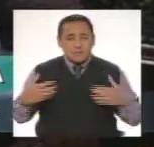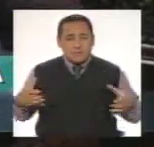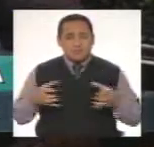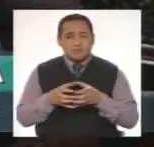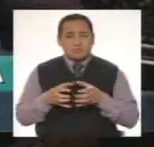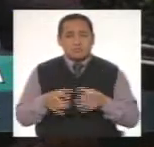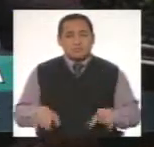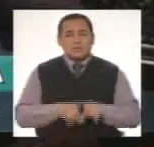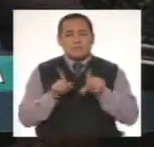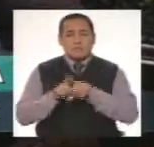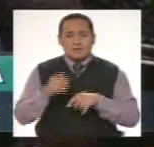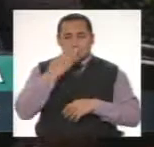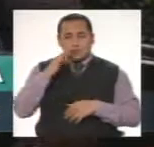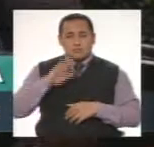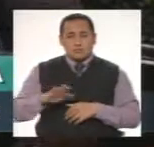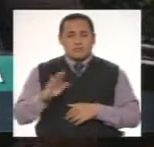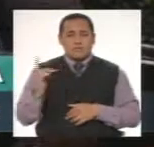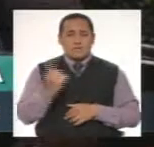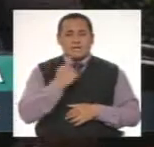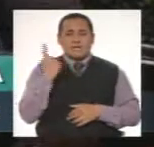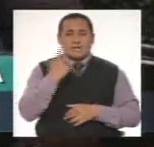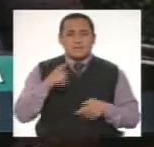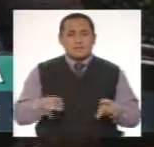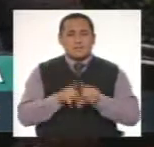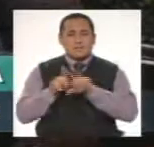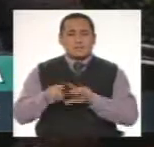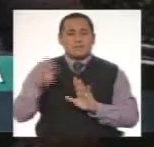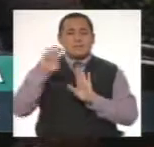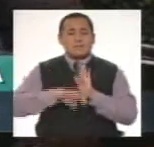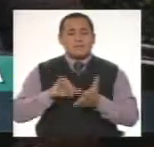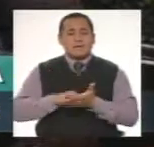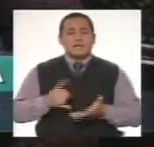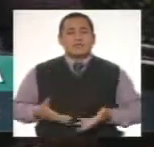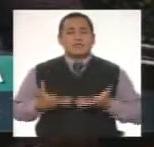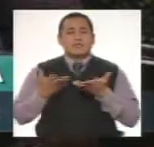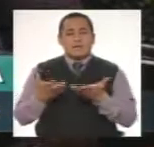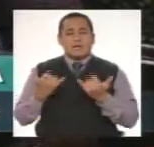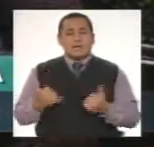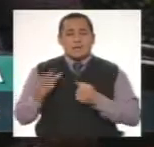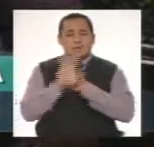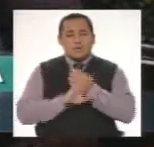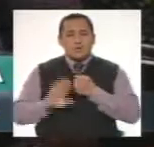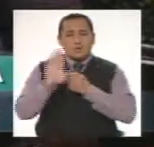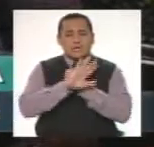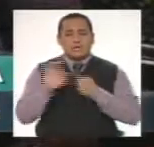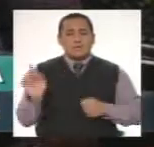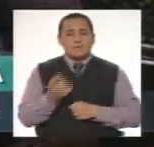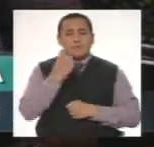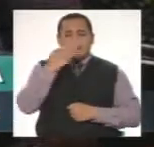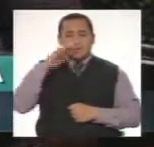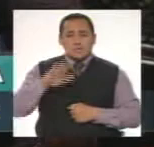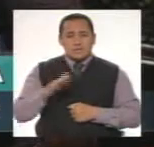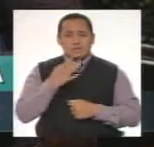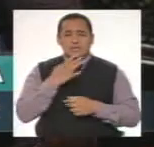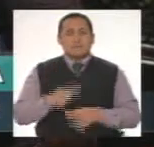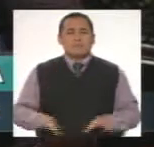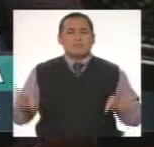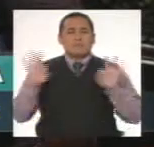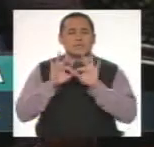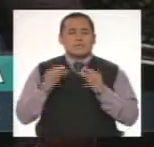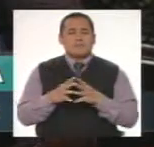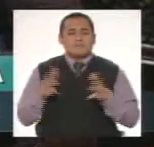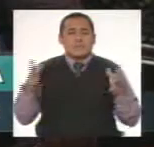nosotros la niñez, la creación de programas que nos permitan proteger la primera infancia, que es la etapa